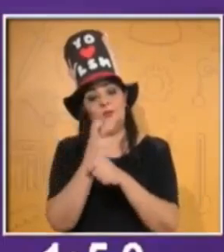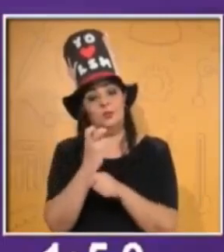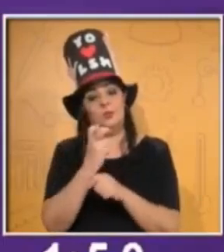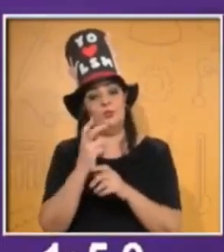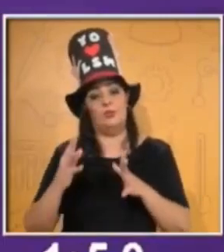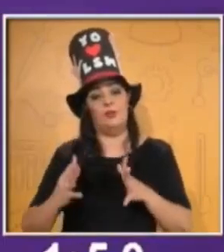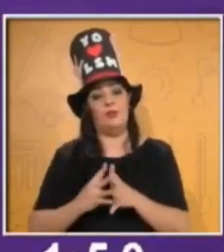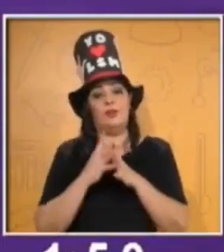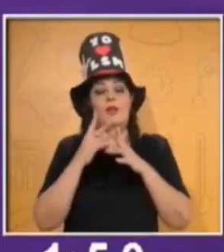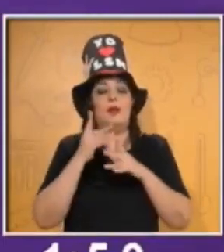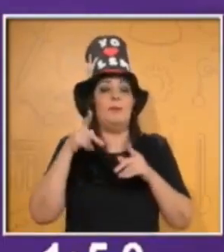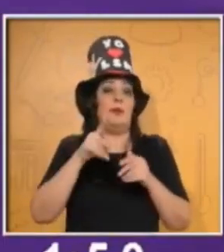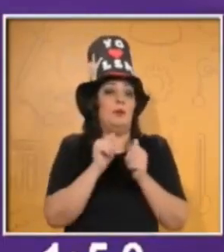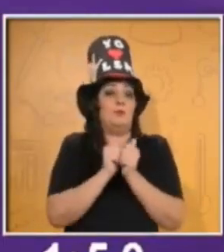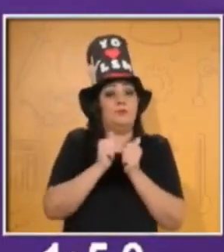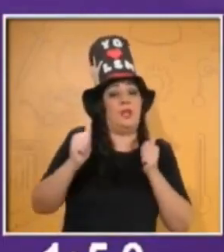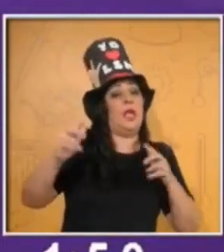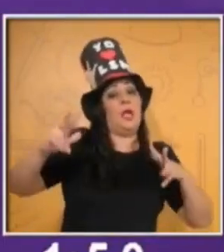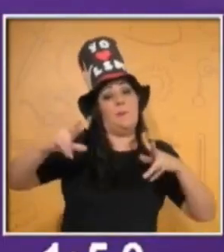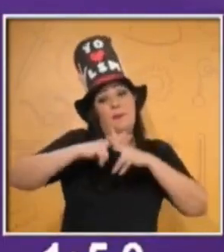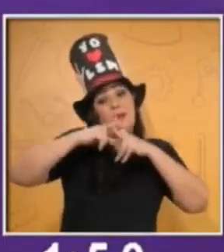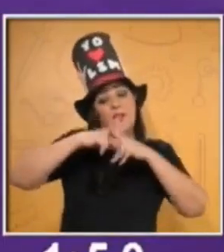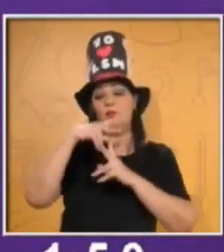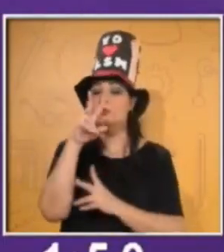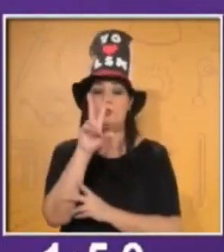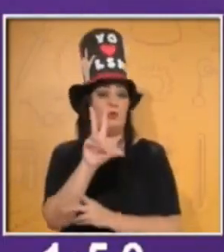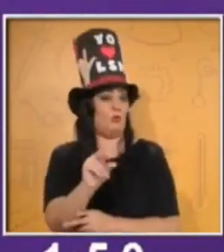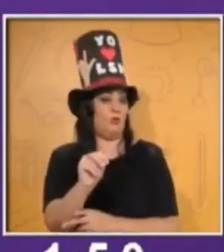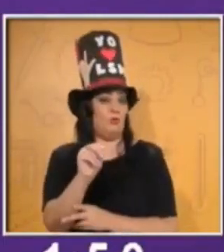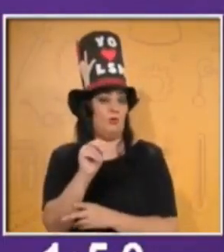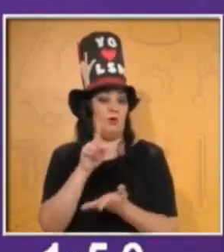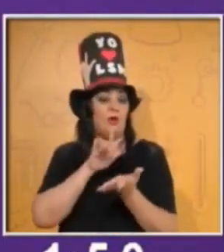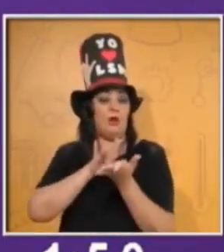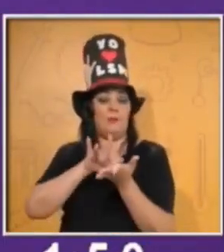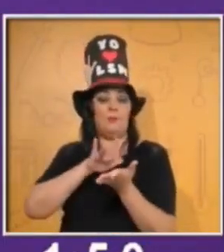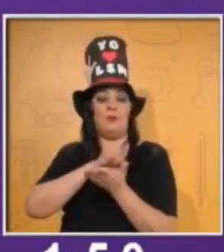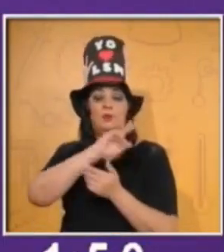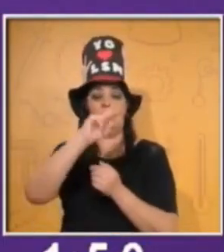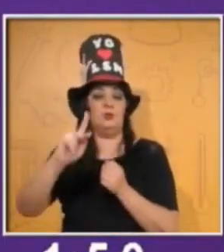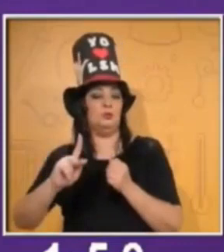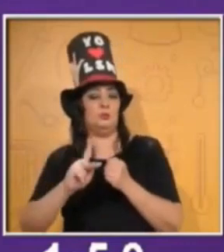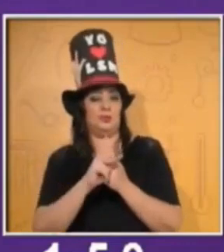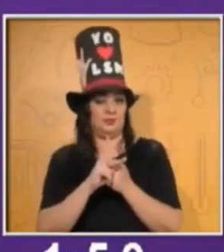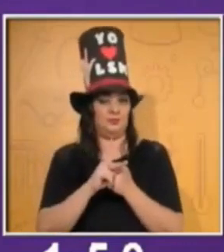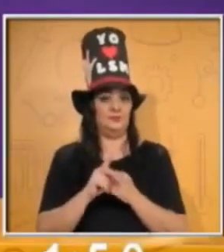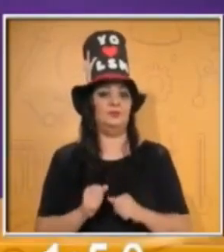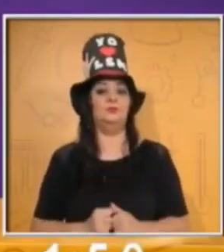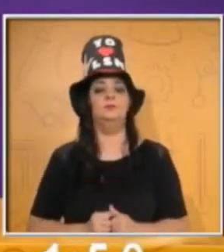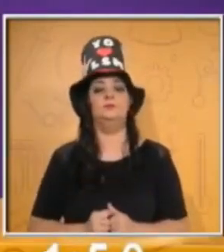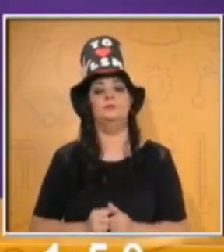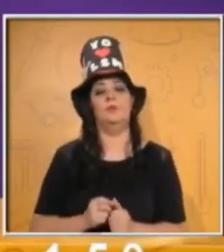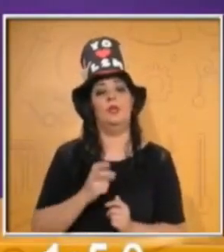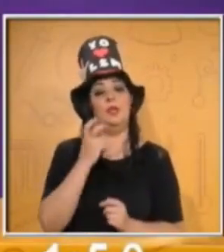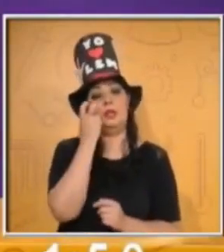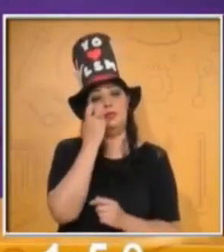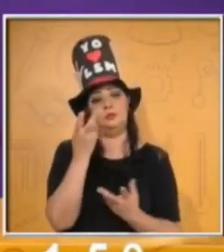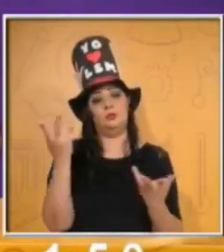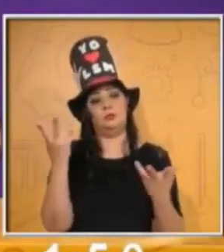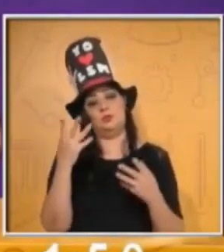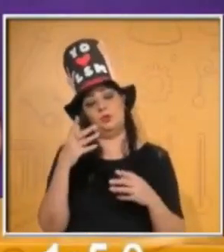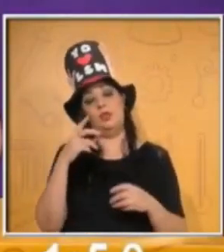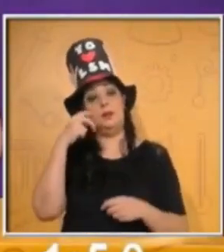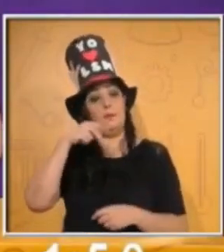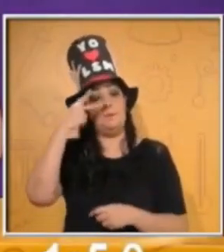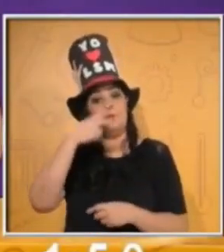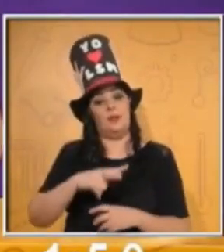manera separada. Vamos a ver ahorita de qué manera México ya se empezó a involucrar un poco más. Eso favoreció la industrialización,